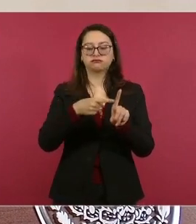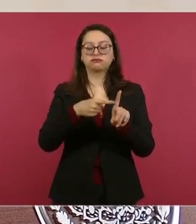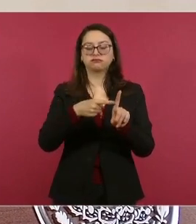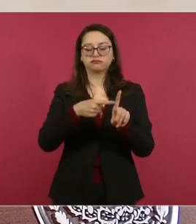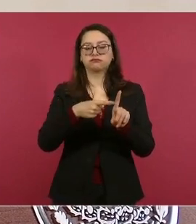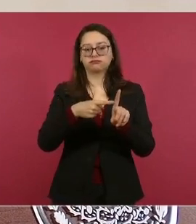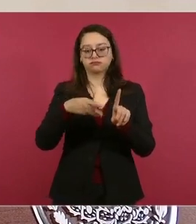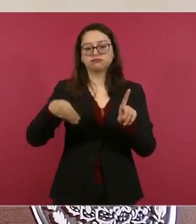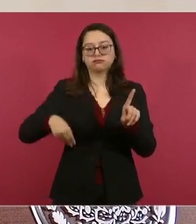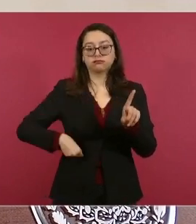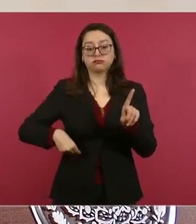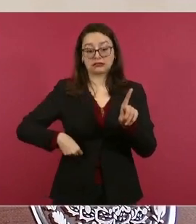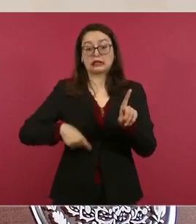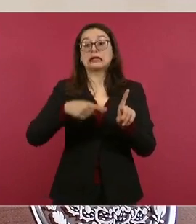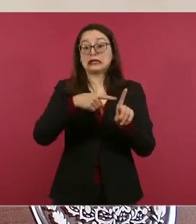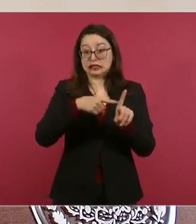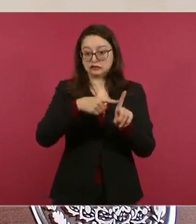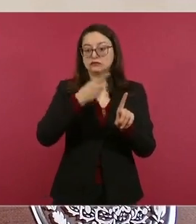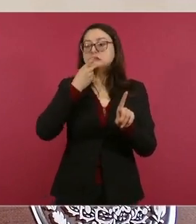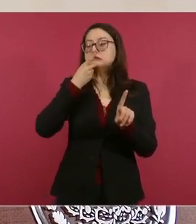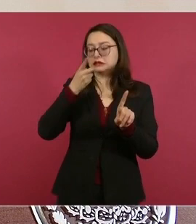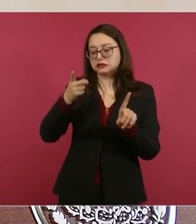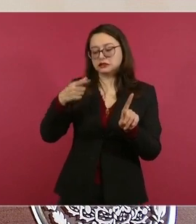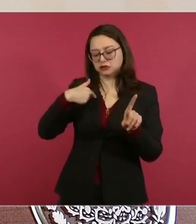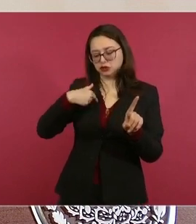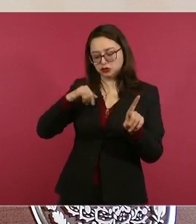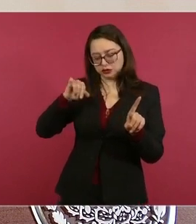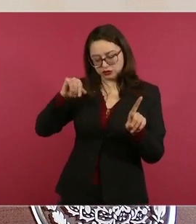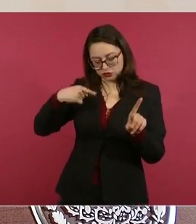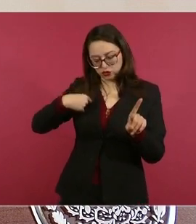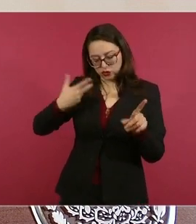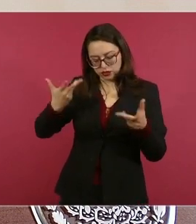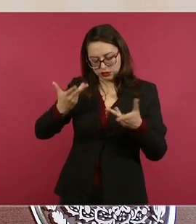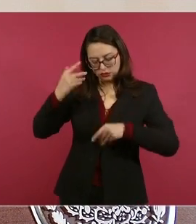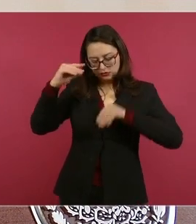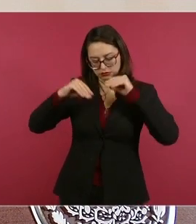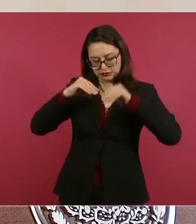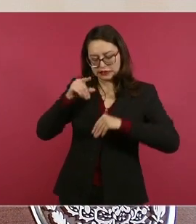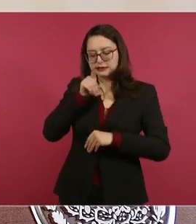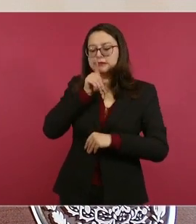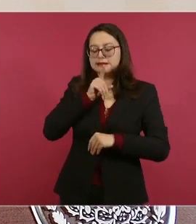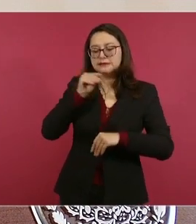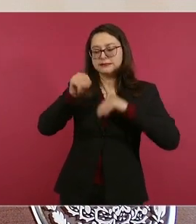no se le inicia un proceso.